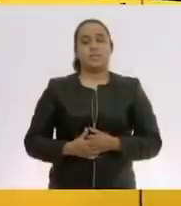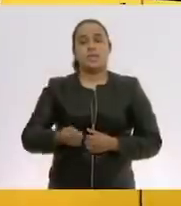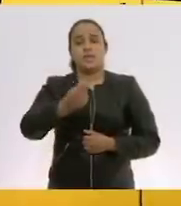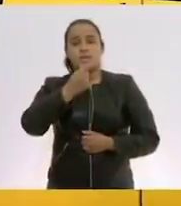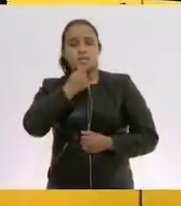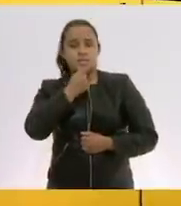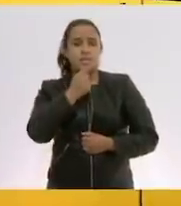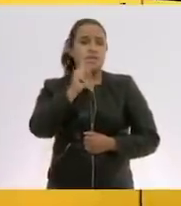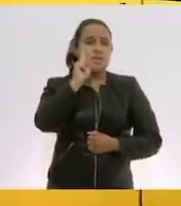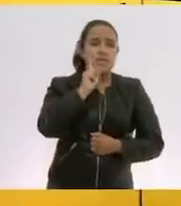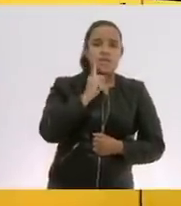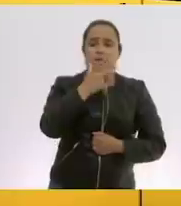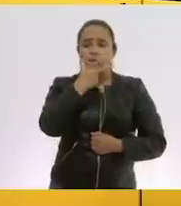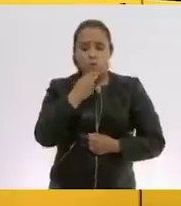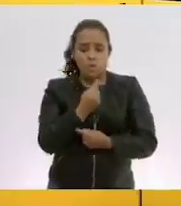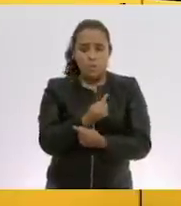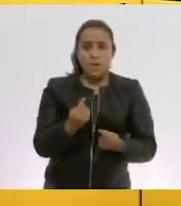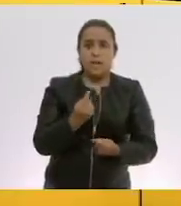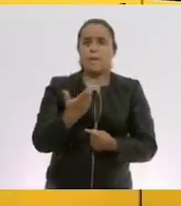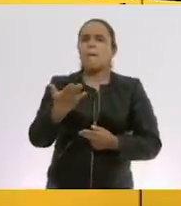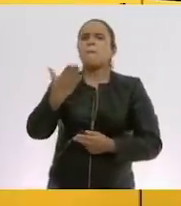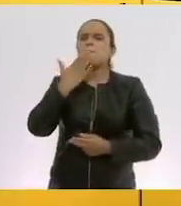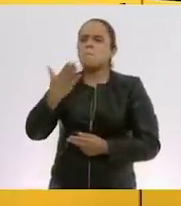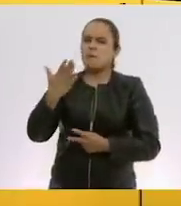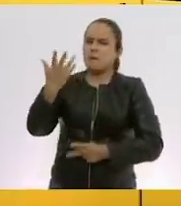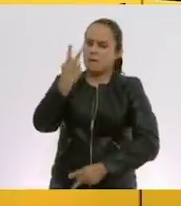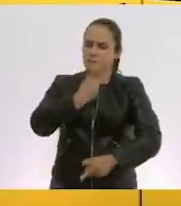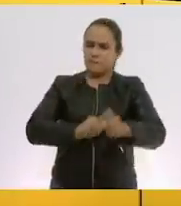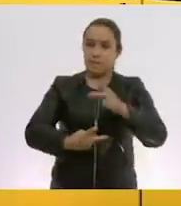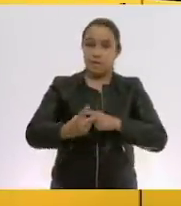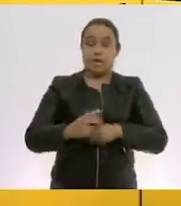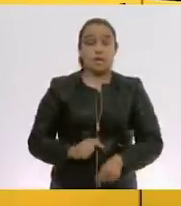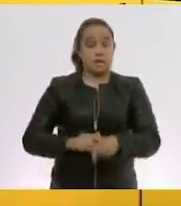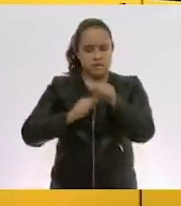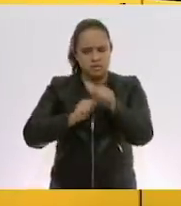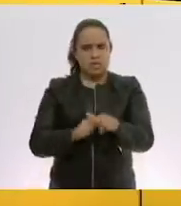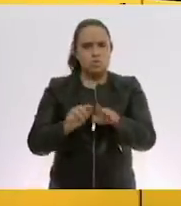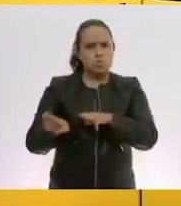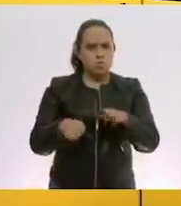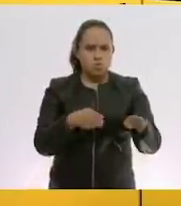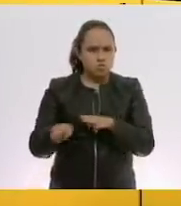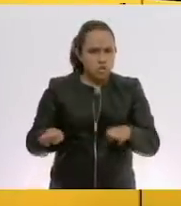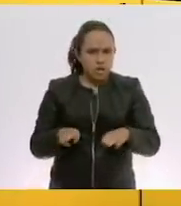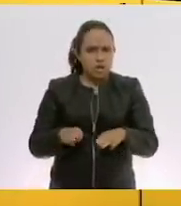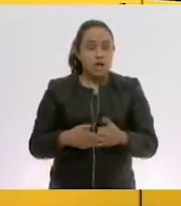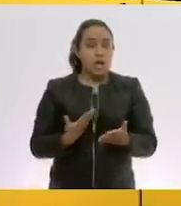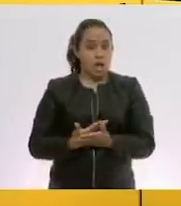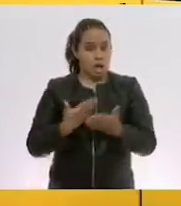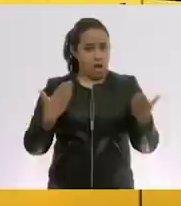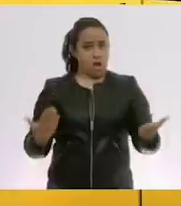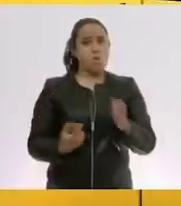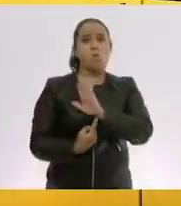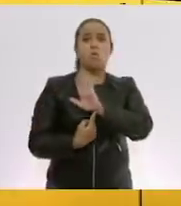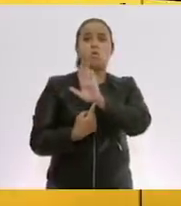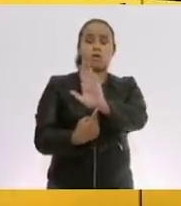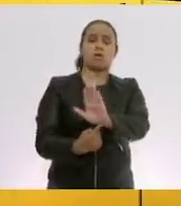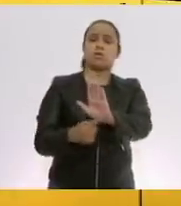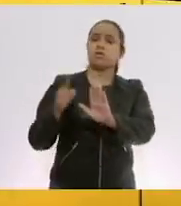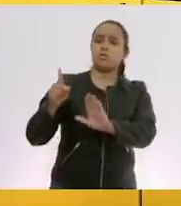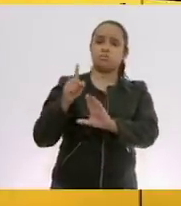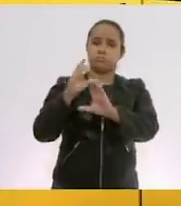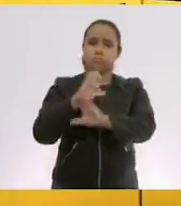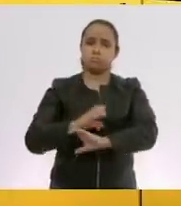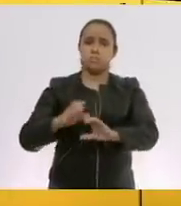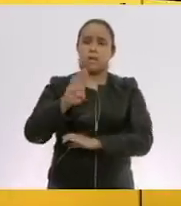Niñas y niños, sean todos bienvenidos. Seguimos con más música. Ahora para ustedes, un fragmento